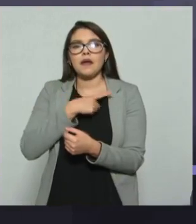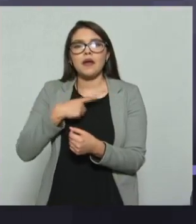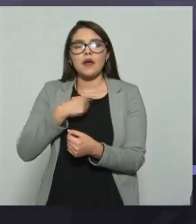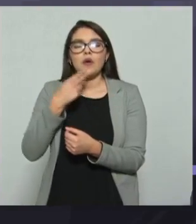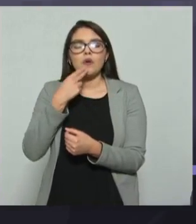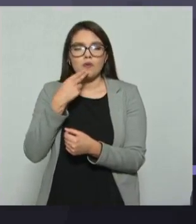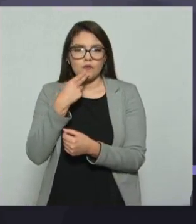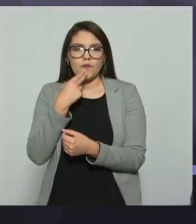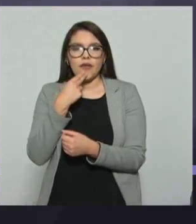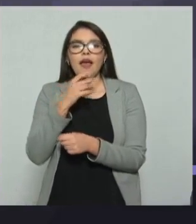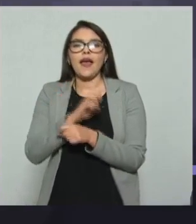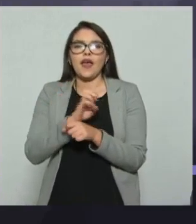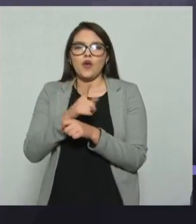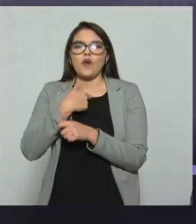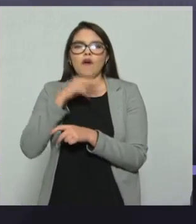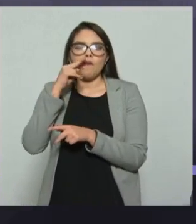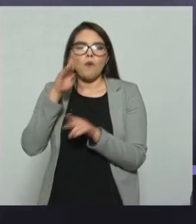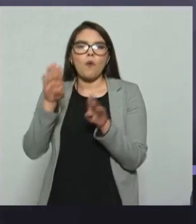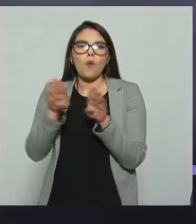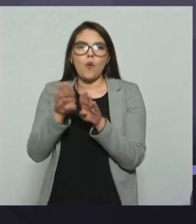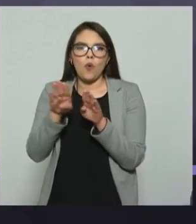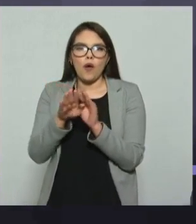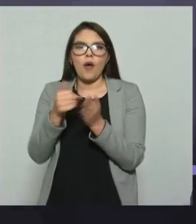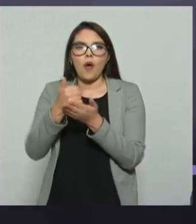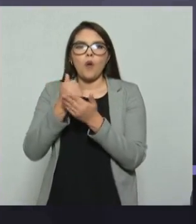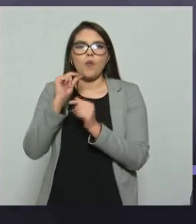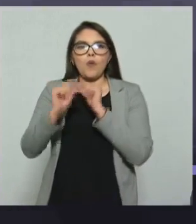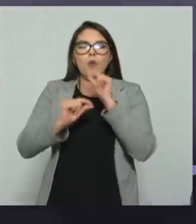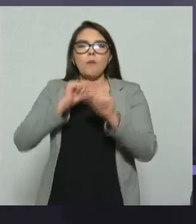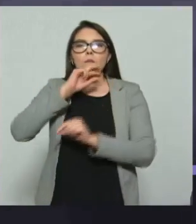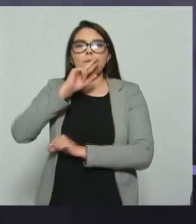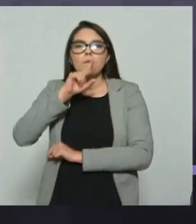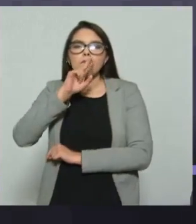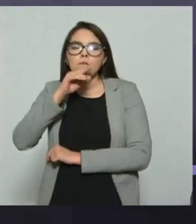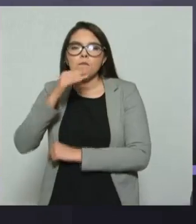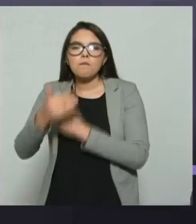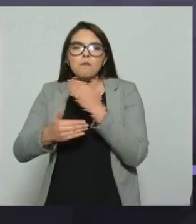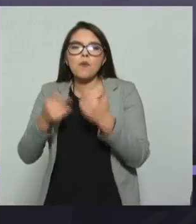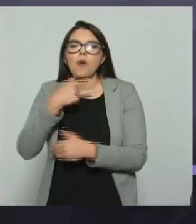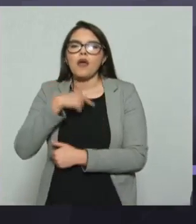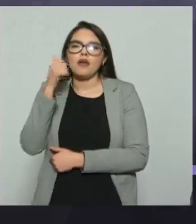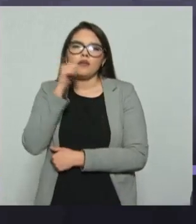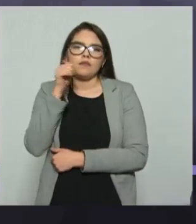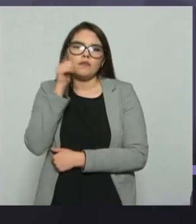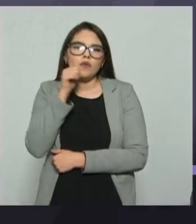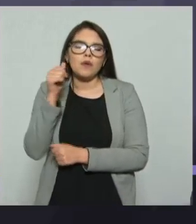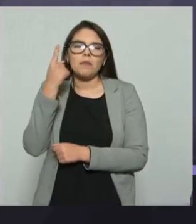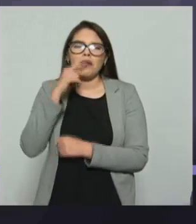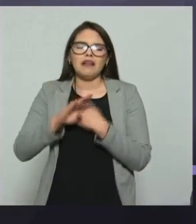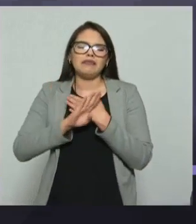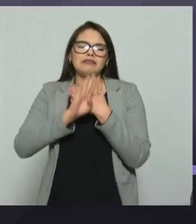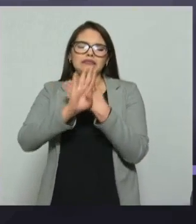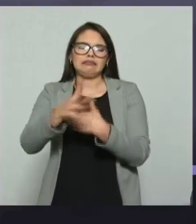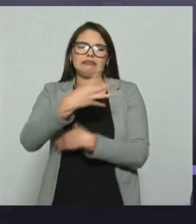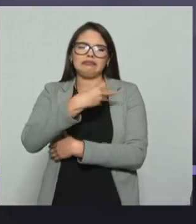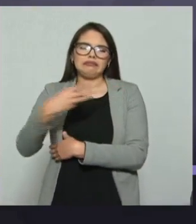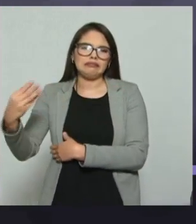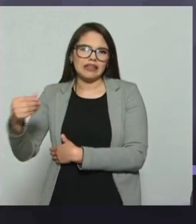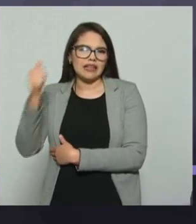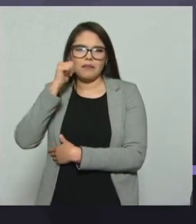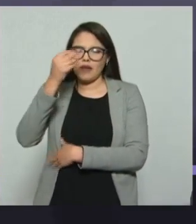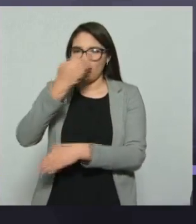y vamos a ver cómo nuestra salud va a ir mejorando en nuestra convivencia hacia contagios, hacia situaciones, en